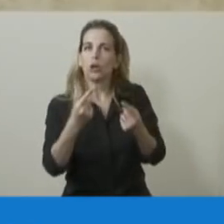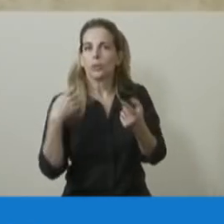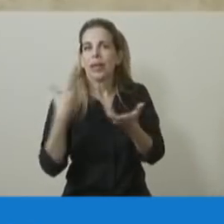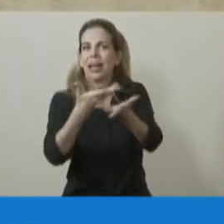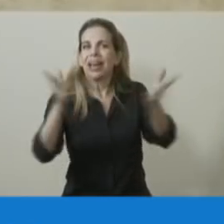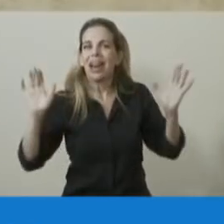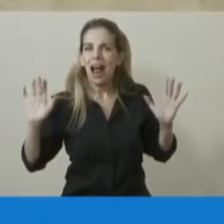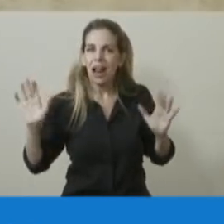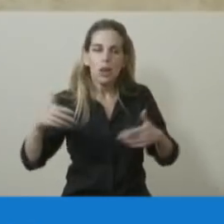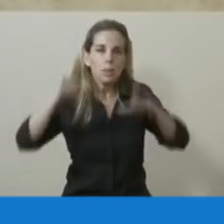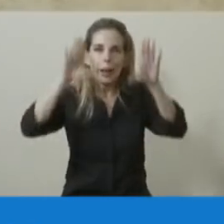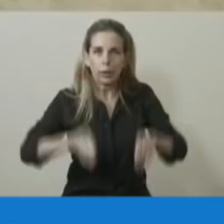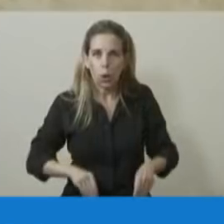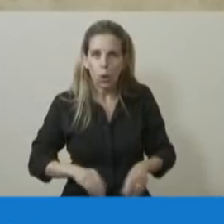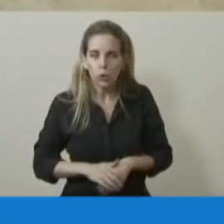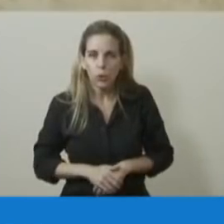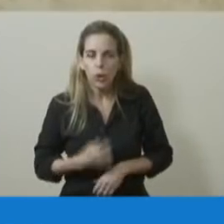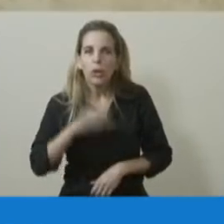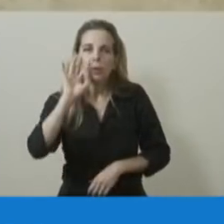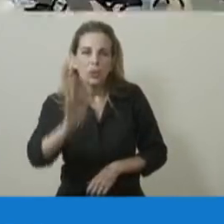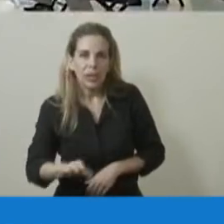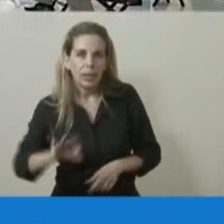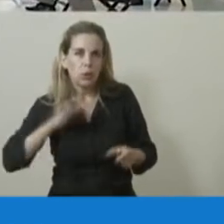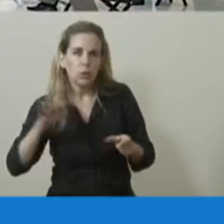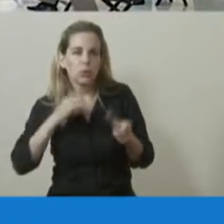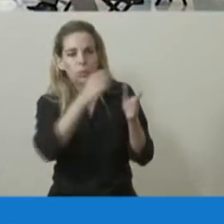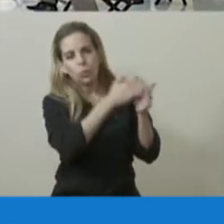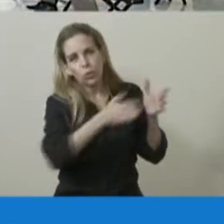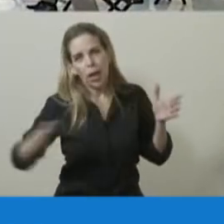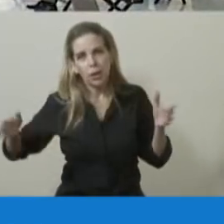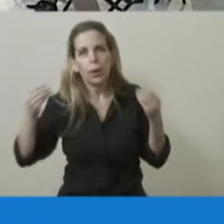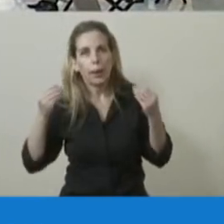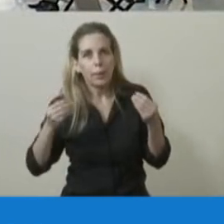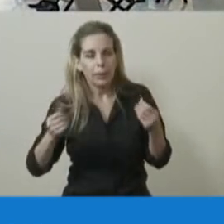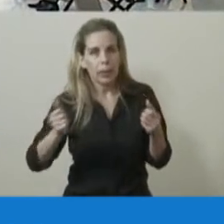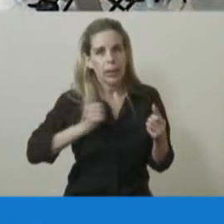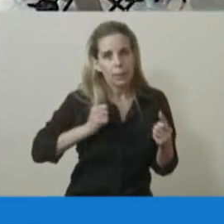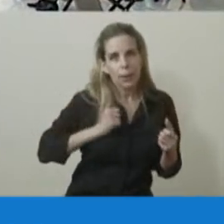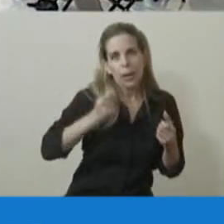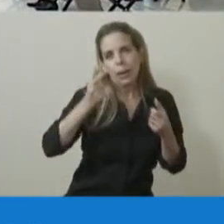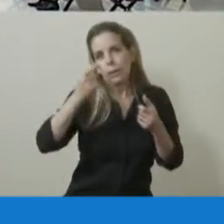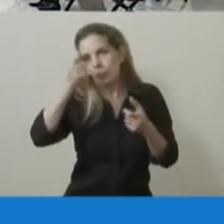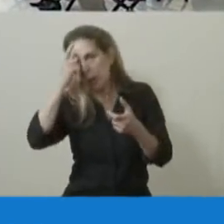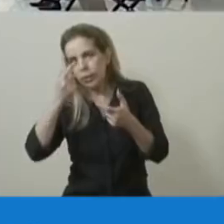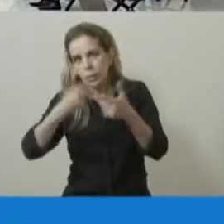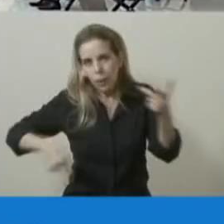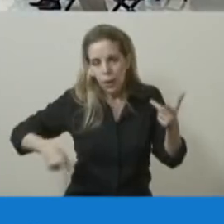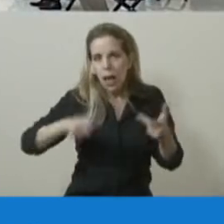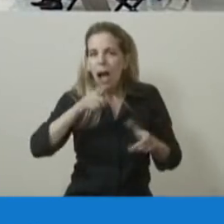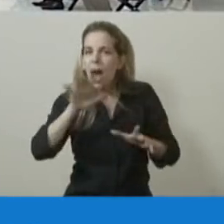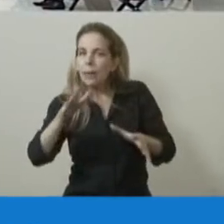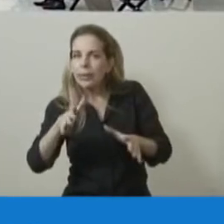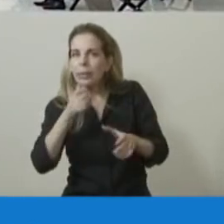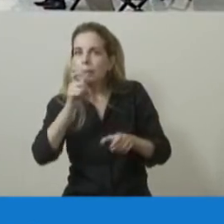Yo sé también que en todos estos años las Fuerzas Armadas no fueron bien tratadas en